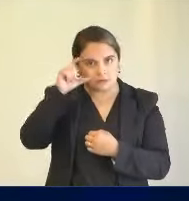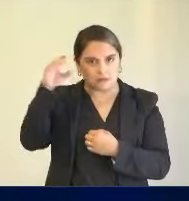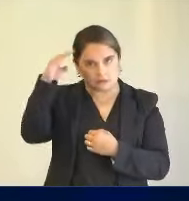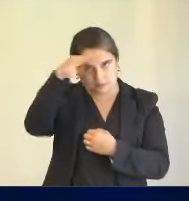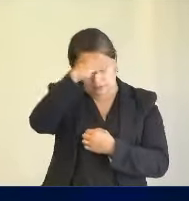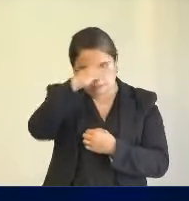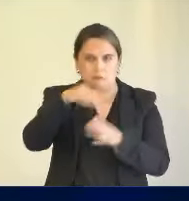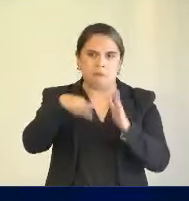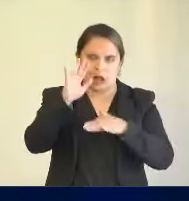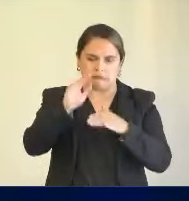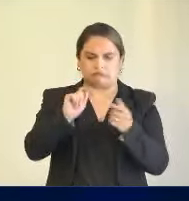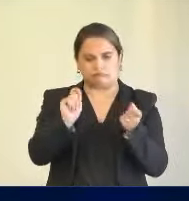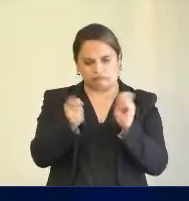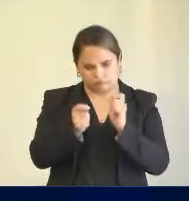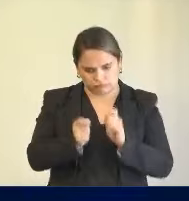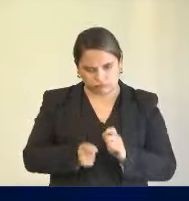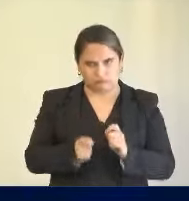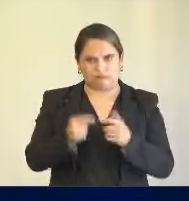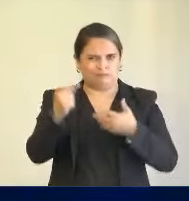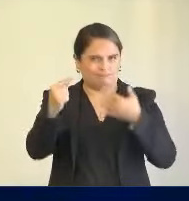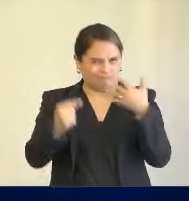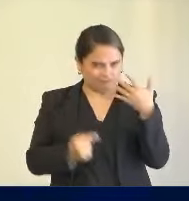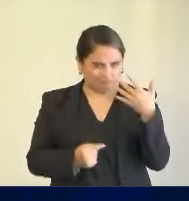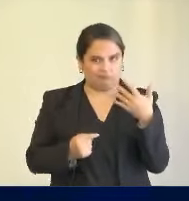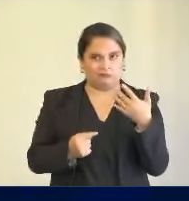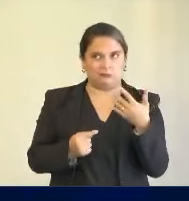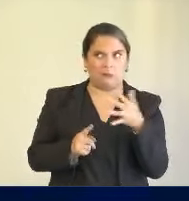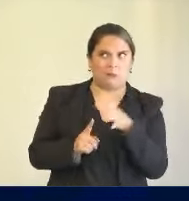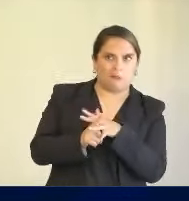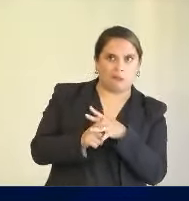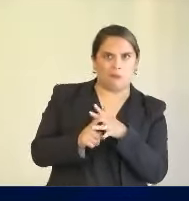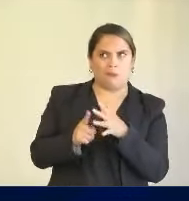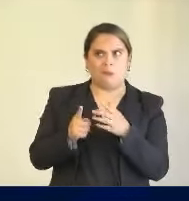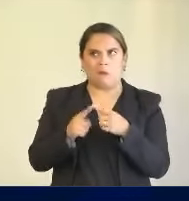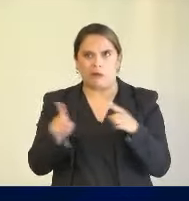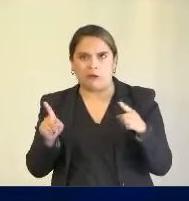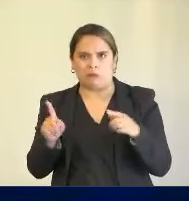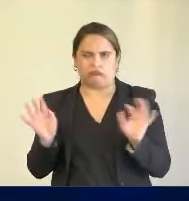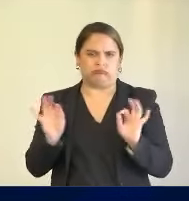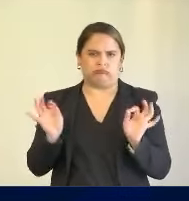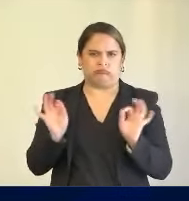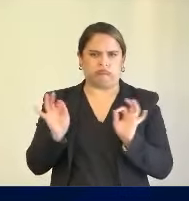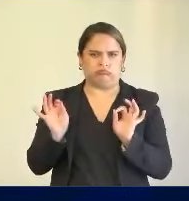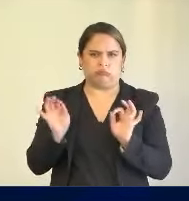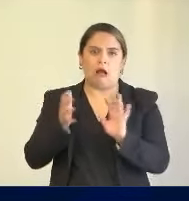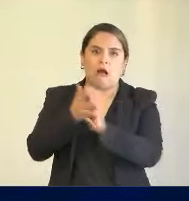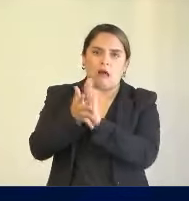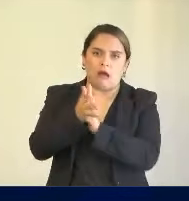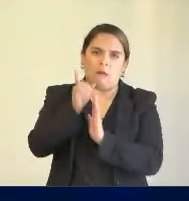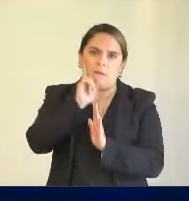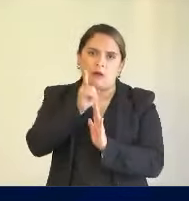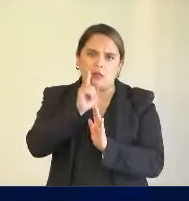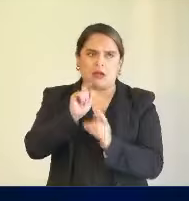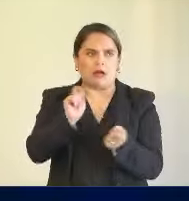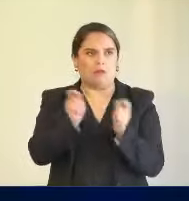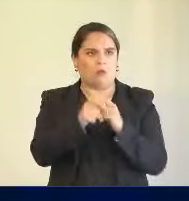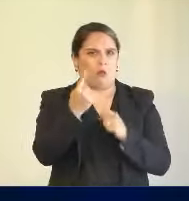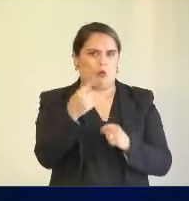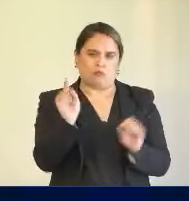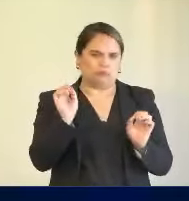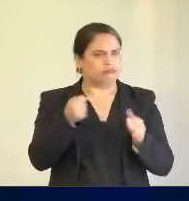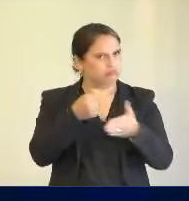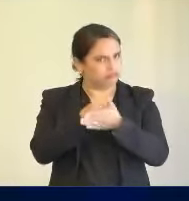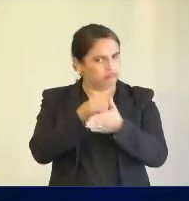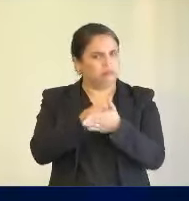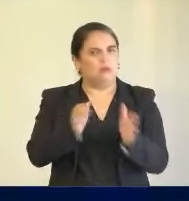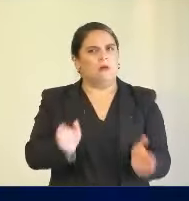su reformas sin ningún reparo sí es decir no les mintió una cosa para hacer otra y hemos impulsado lo que propusimos y el